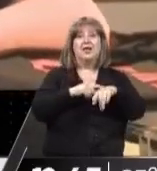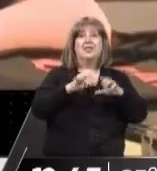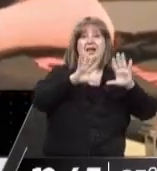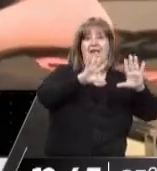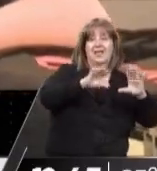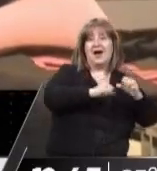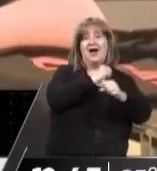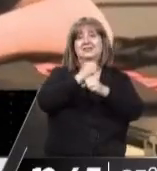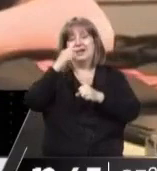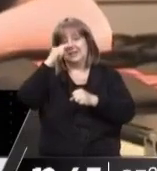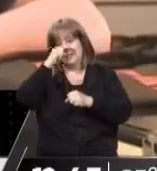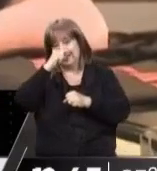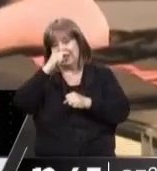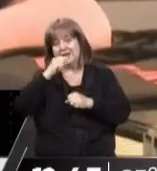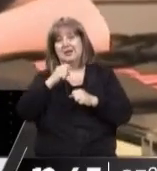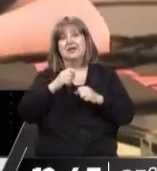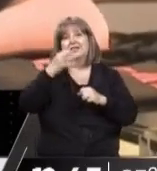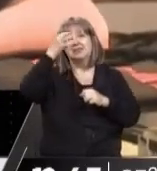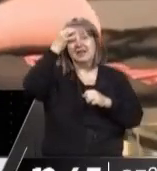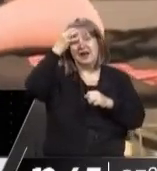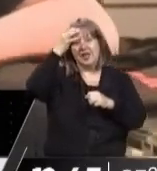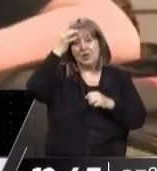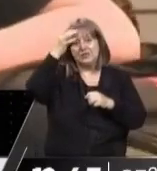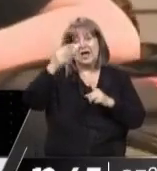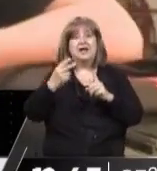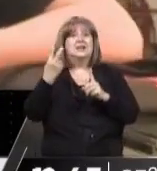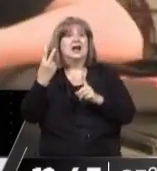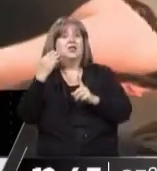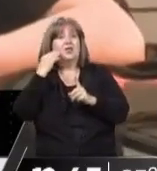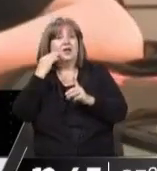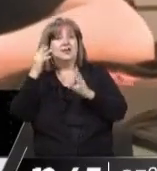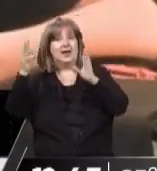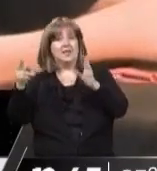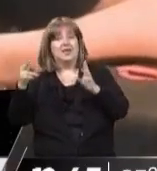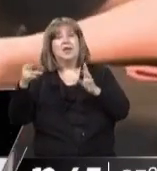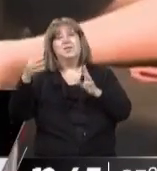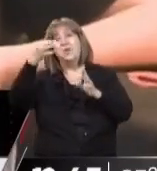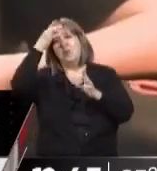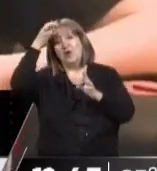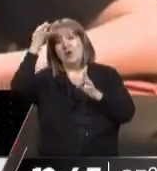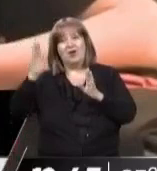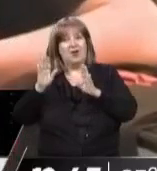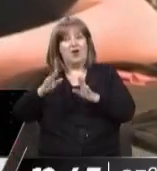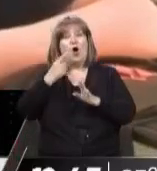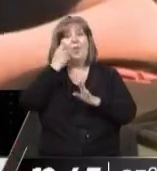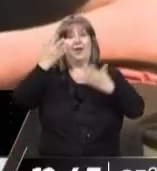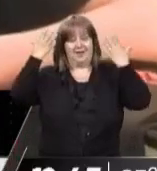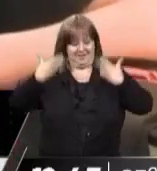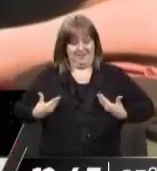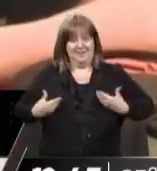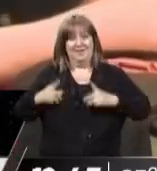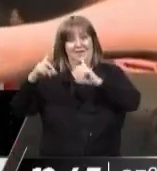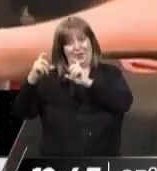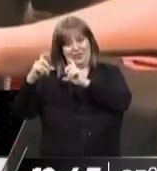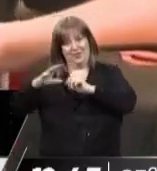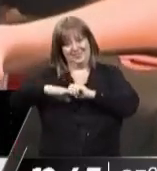mañana, de 12 a 2 va a estar Batman acá en el local también para sacarse fotos, de hecho el Batman de Christian Bale, del Caballero Oscuro. Y también a las 5